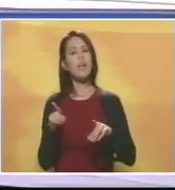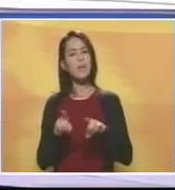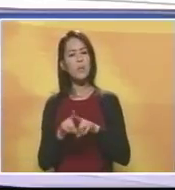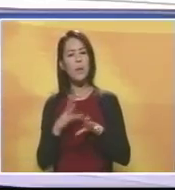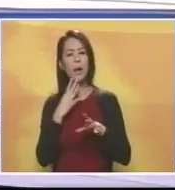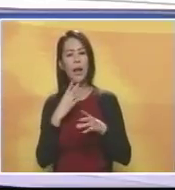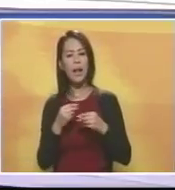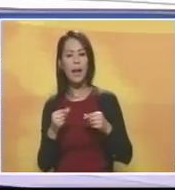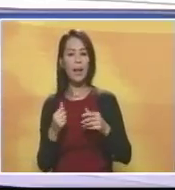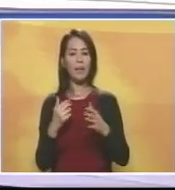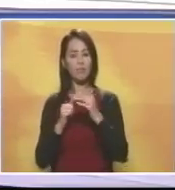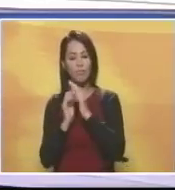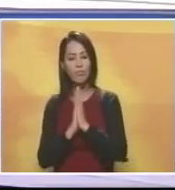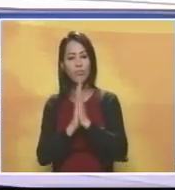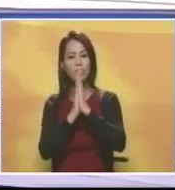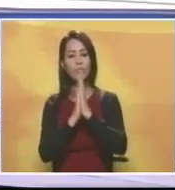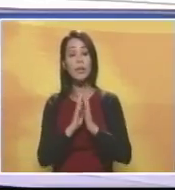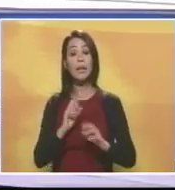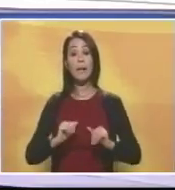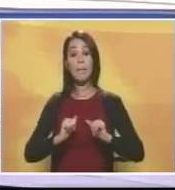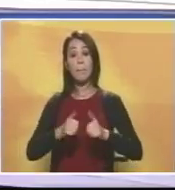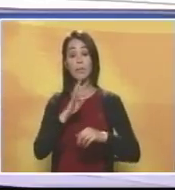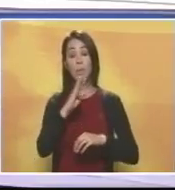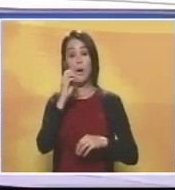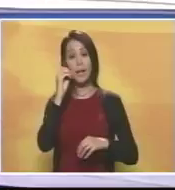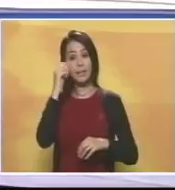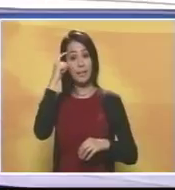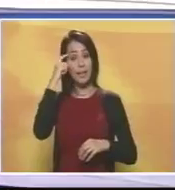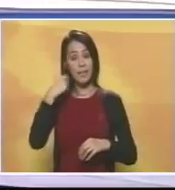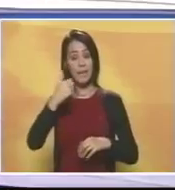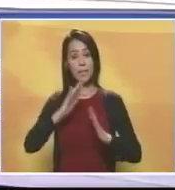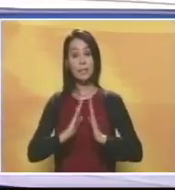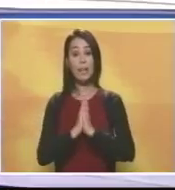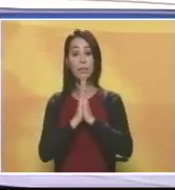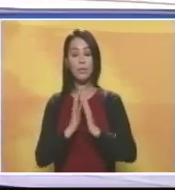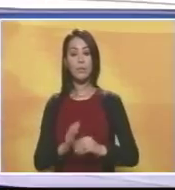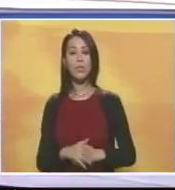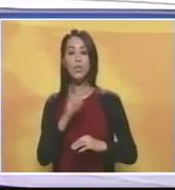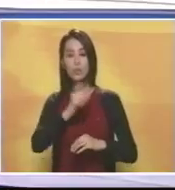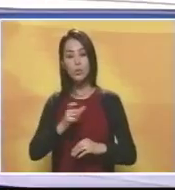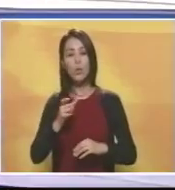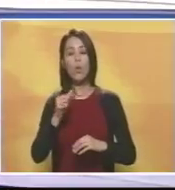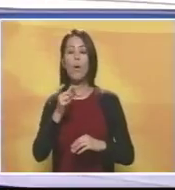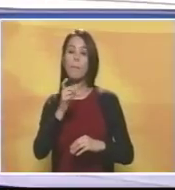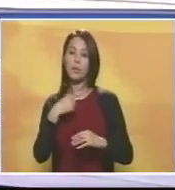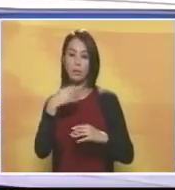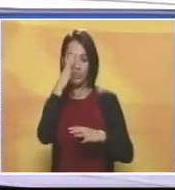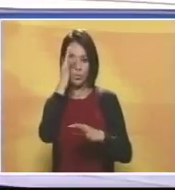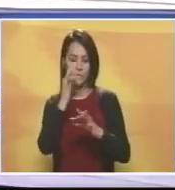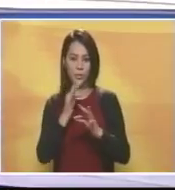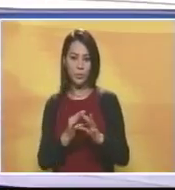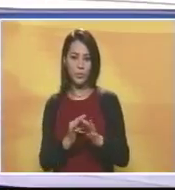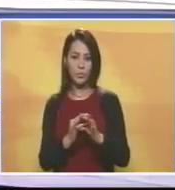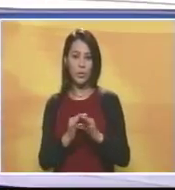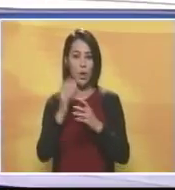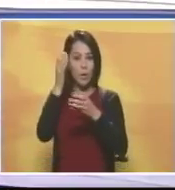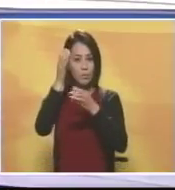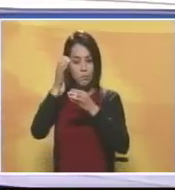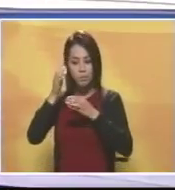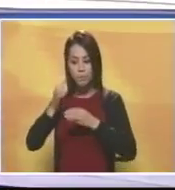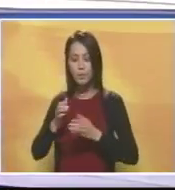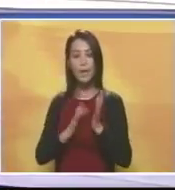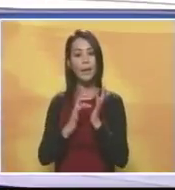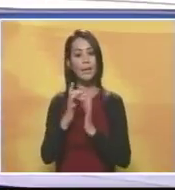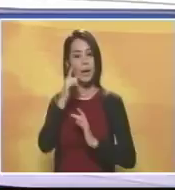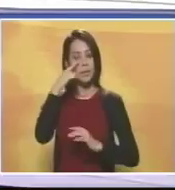y el inicio de la cuaresma. Y hoy aquí en Caracas todos los devotos acompañan a la bajada de la imagen del Nazareno